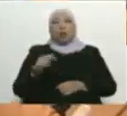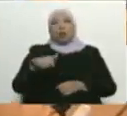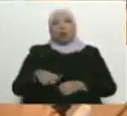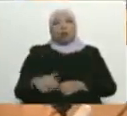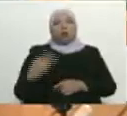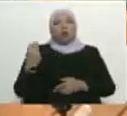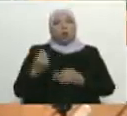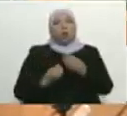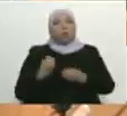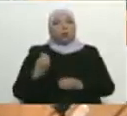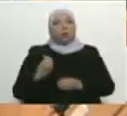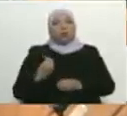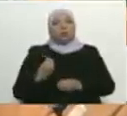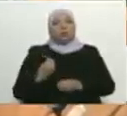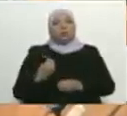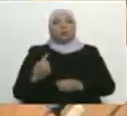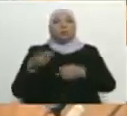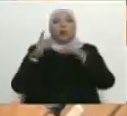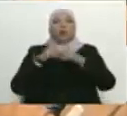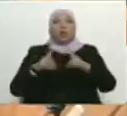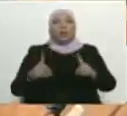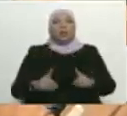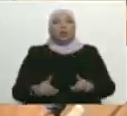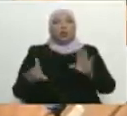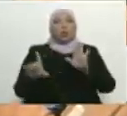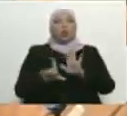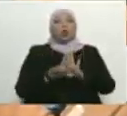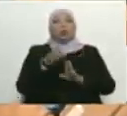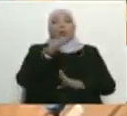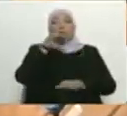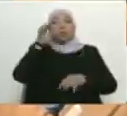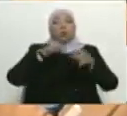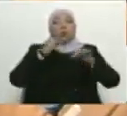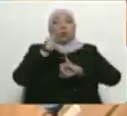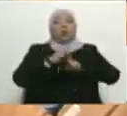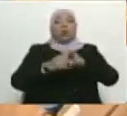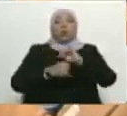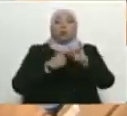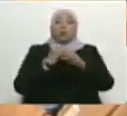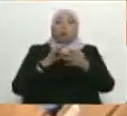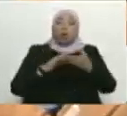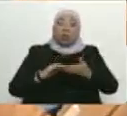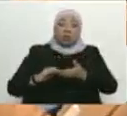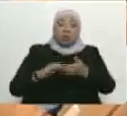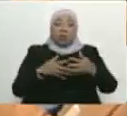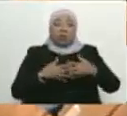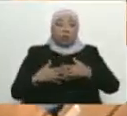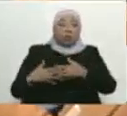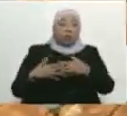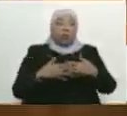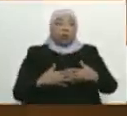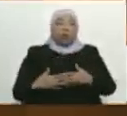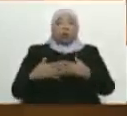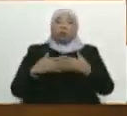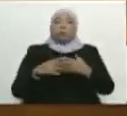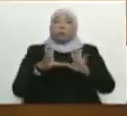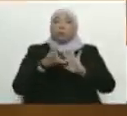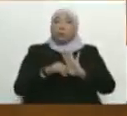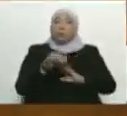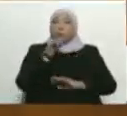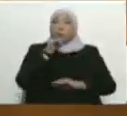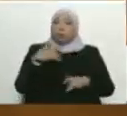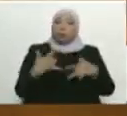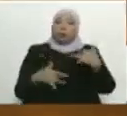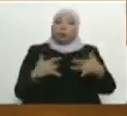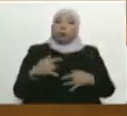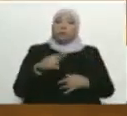cómo, producto de una decisión ilegal de una corte de los Estados Unidos, del estado de Delaware, se está despojando de activos